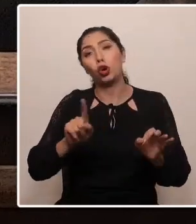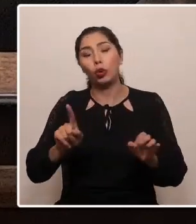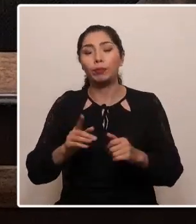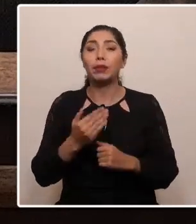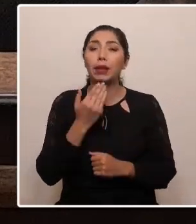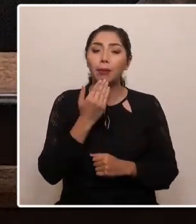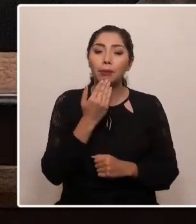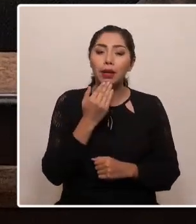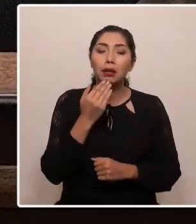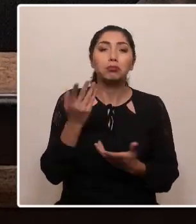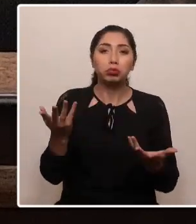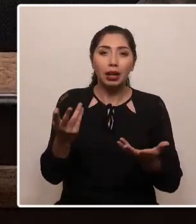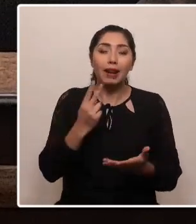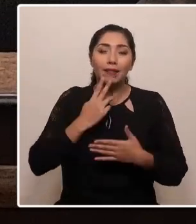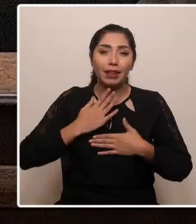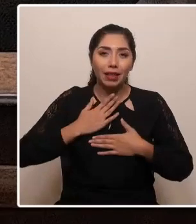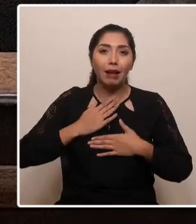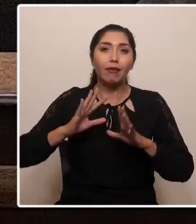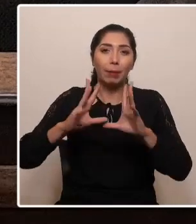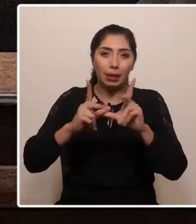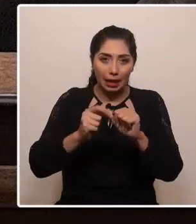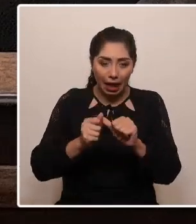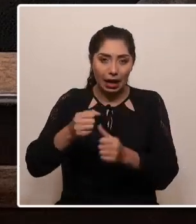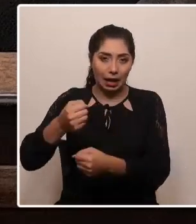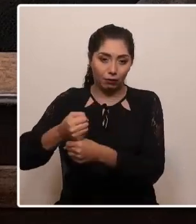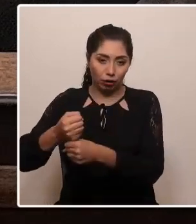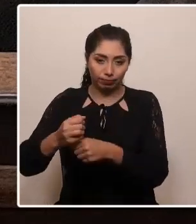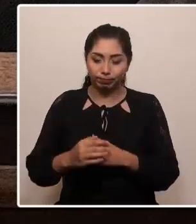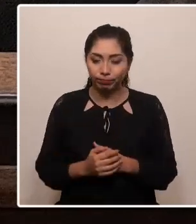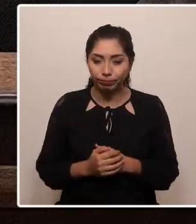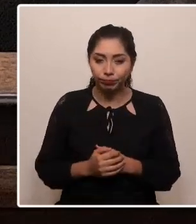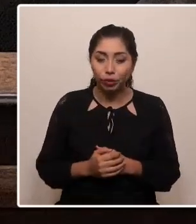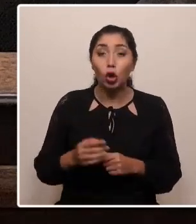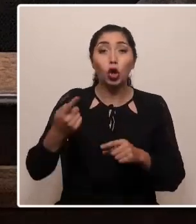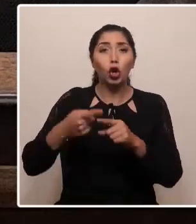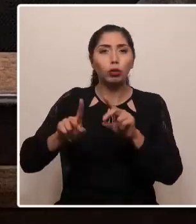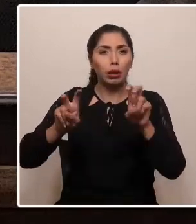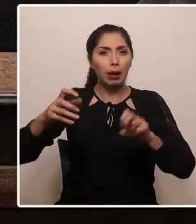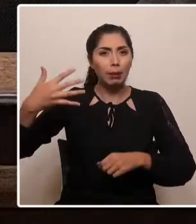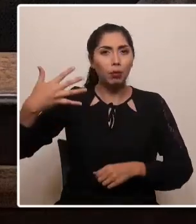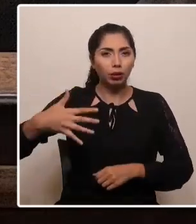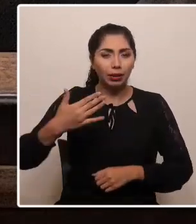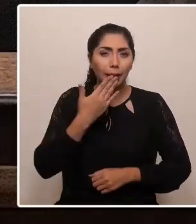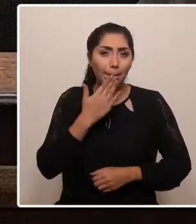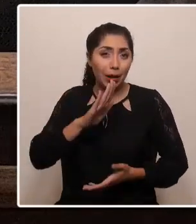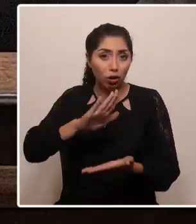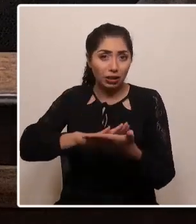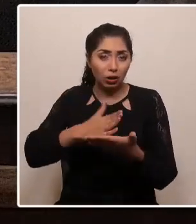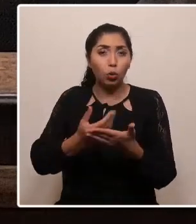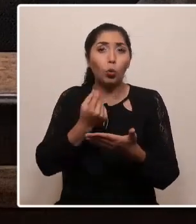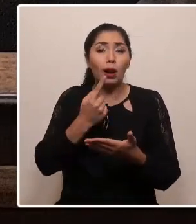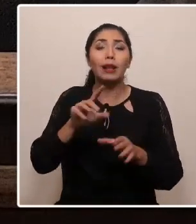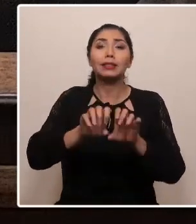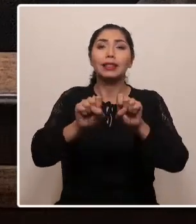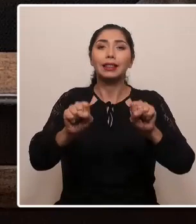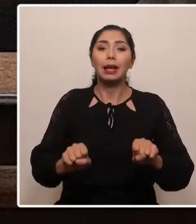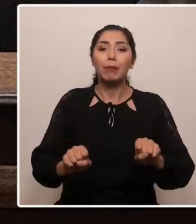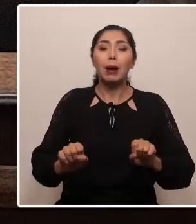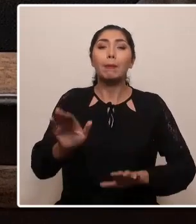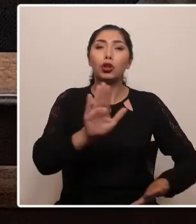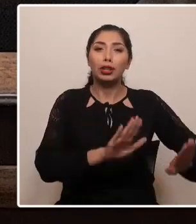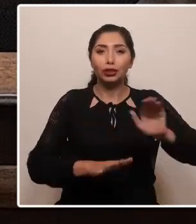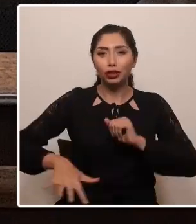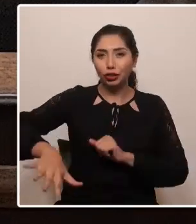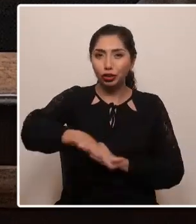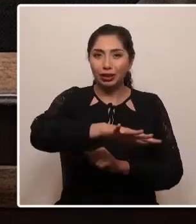y familiar. Otro aspecto importante que está asociado a una mejor salud en la población son los sistemas de protección social universal, que